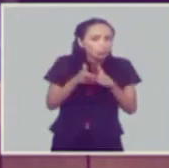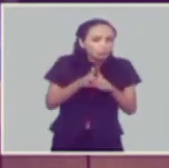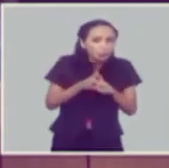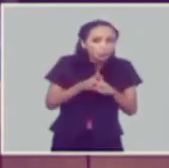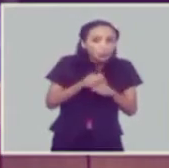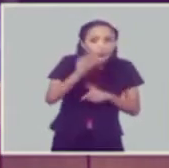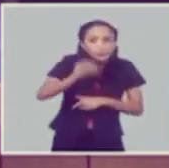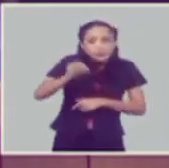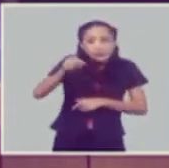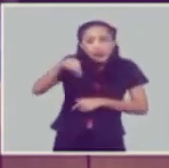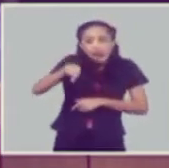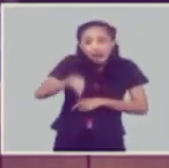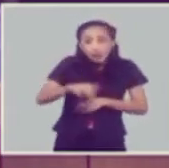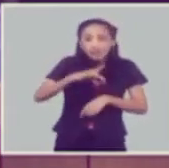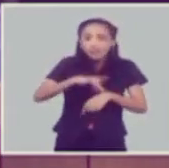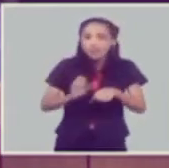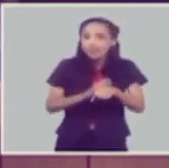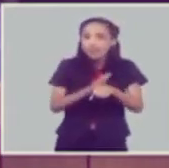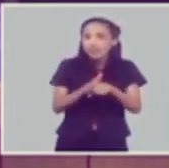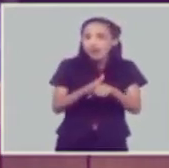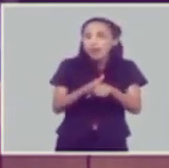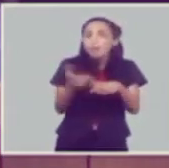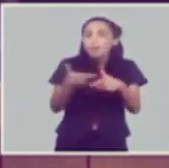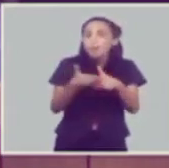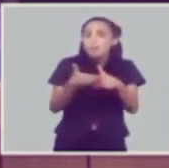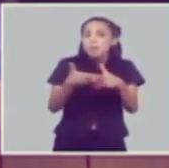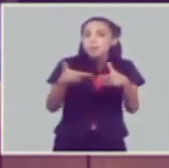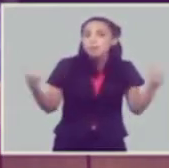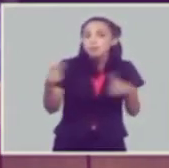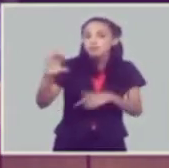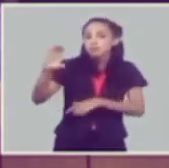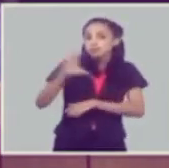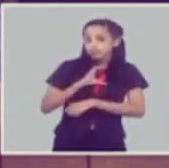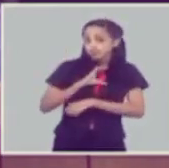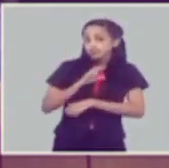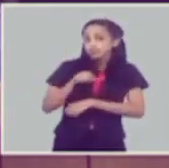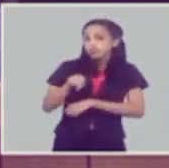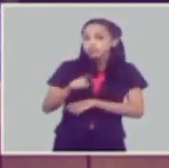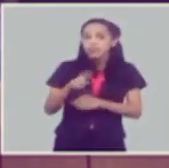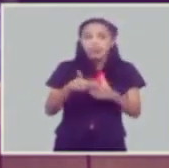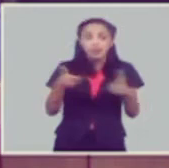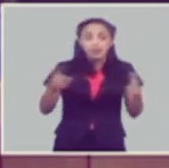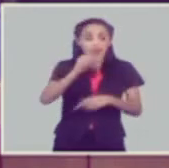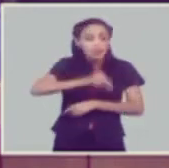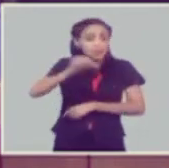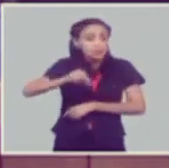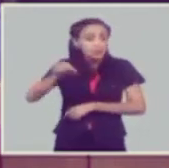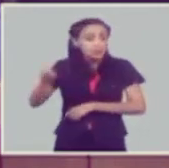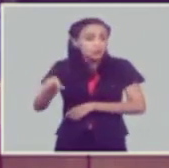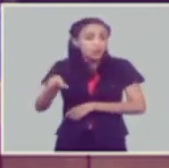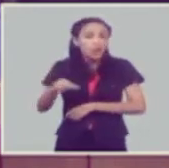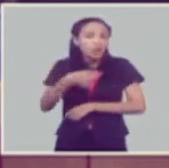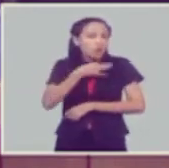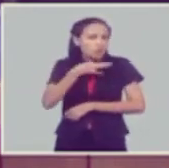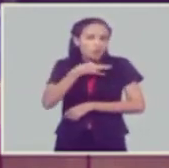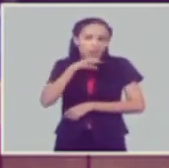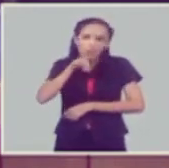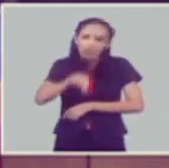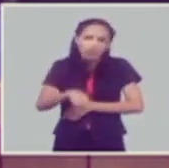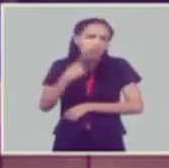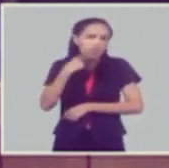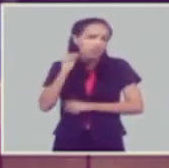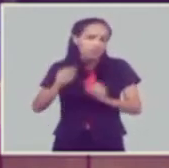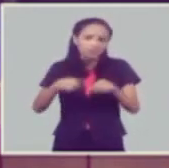alcanzado con la pandemia ganancias inéditas. Y de cara a las mayorías, el panorama no es más prometedor para el año que está